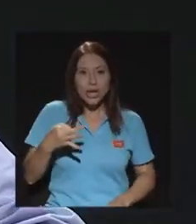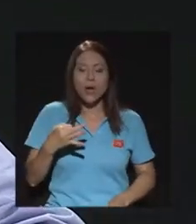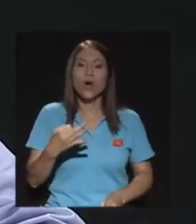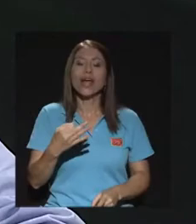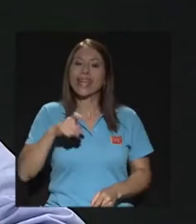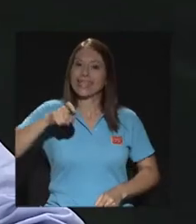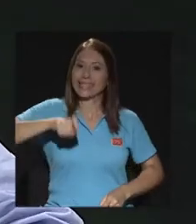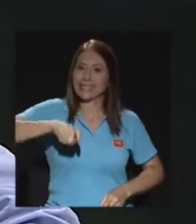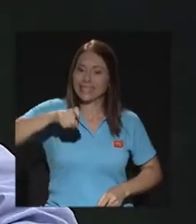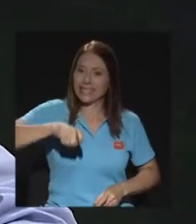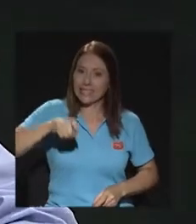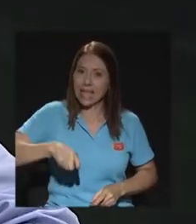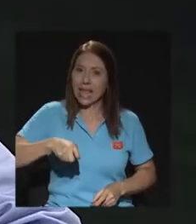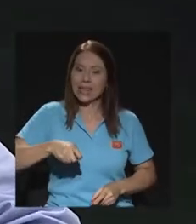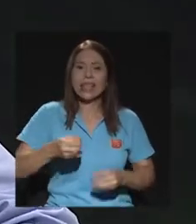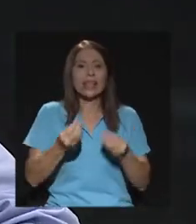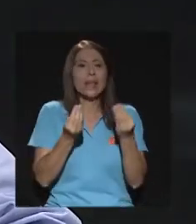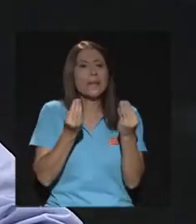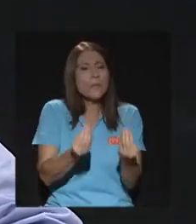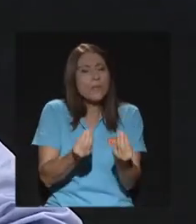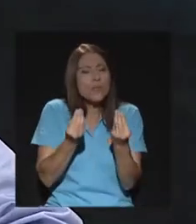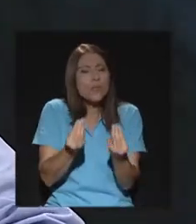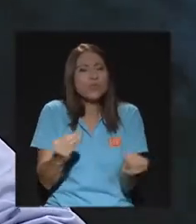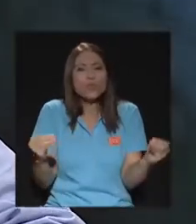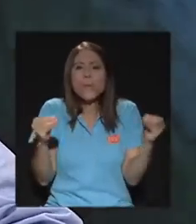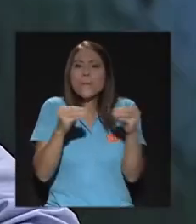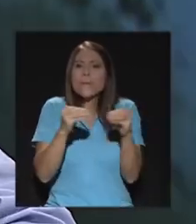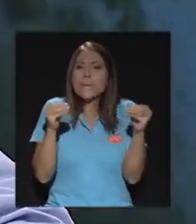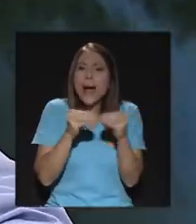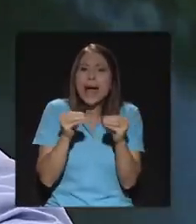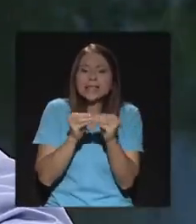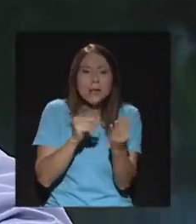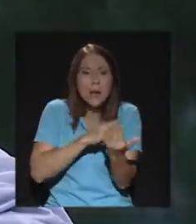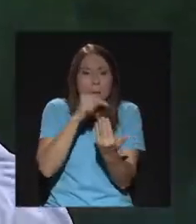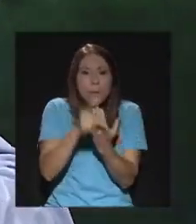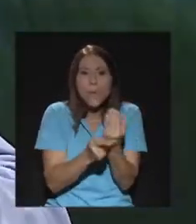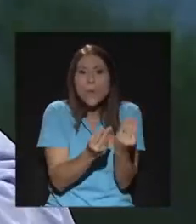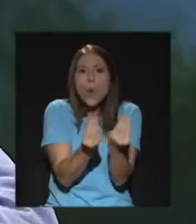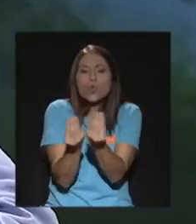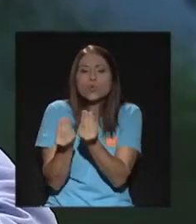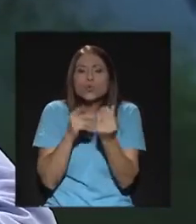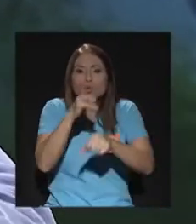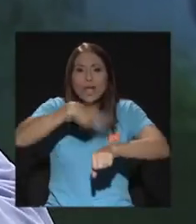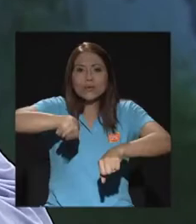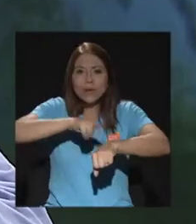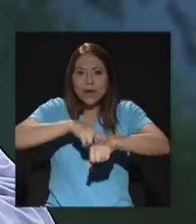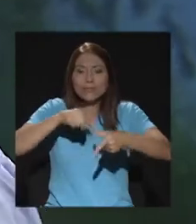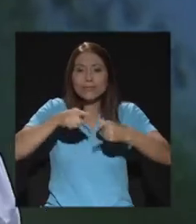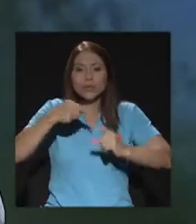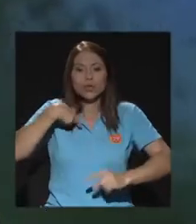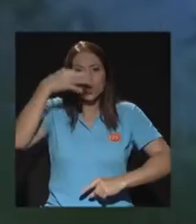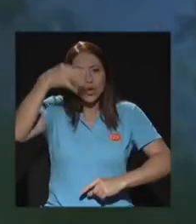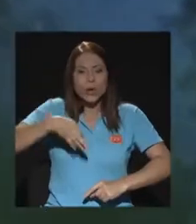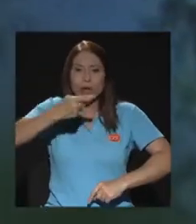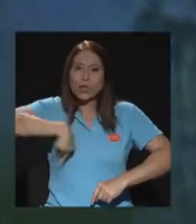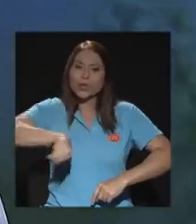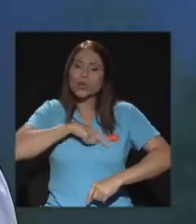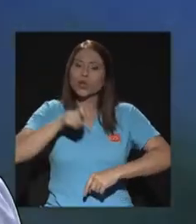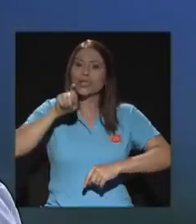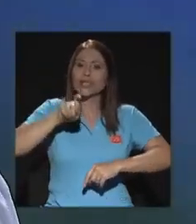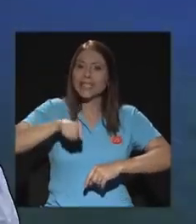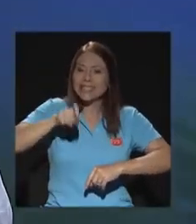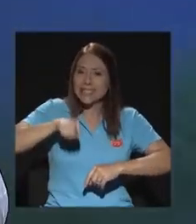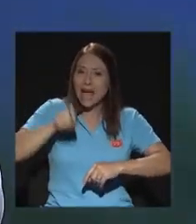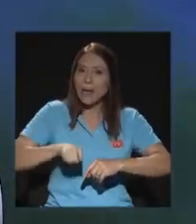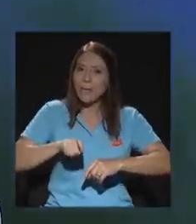una necesidad de mucho más producción nacional. Entonces, sí, lo que creo es que debemos invertir un poco en la